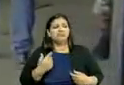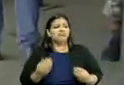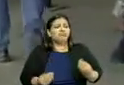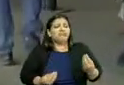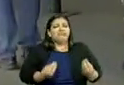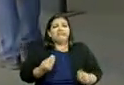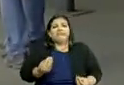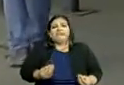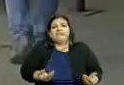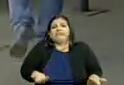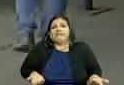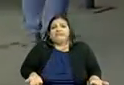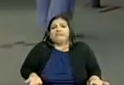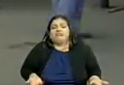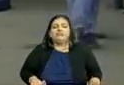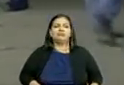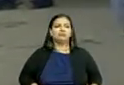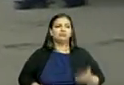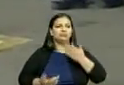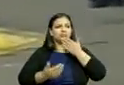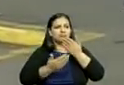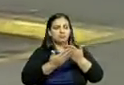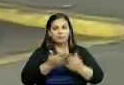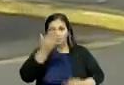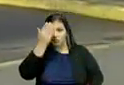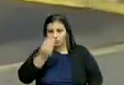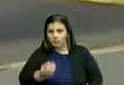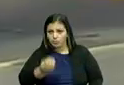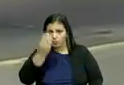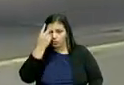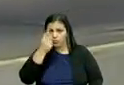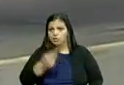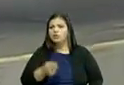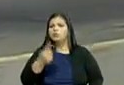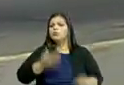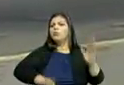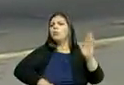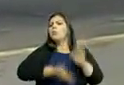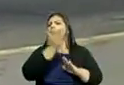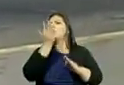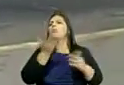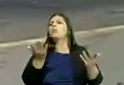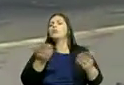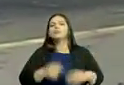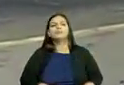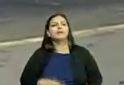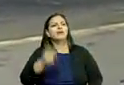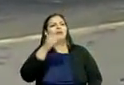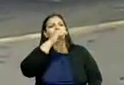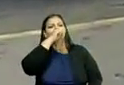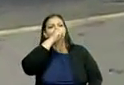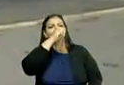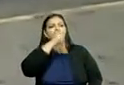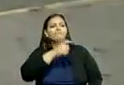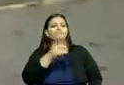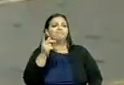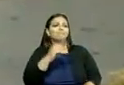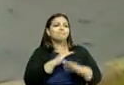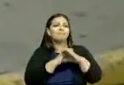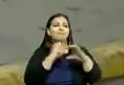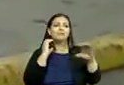buen día caballero buenos días mi estimado para dónde se dirige esta mañana a naranjito pero no hay transporte